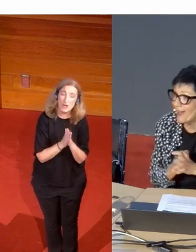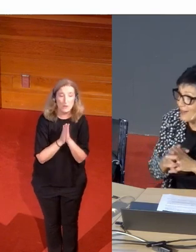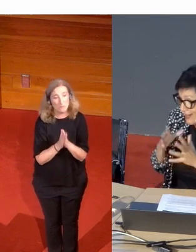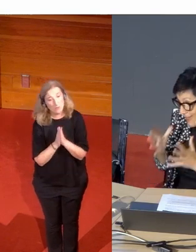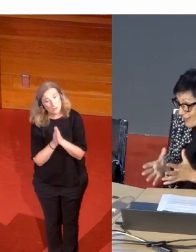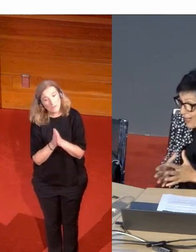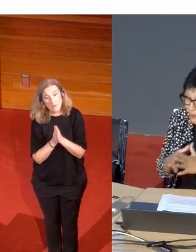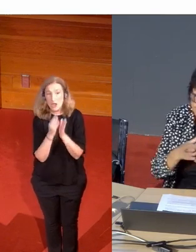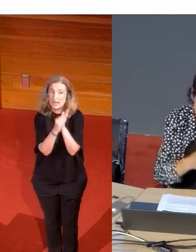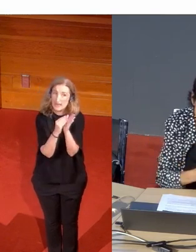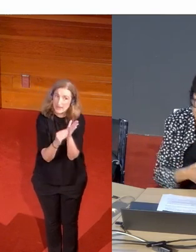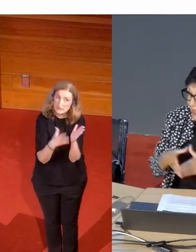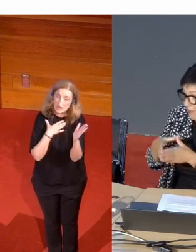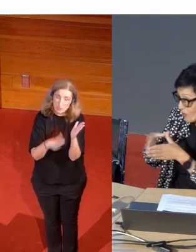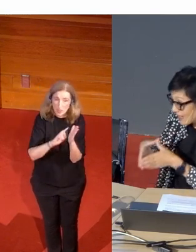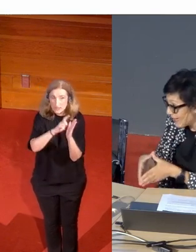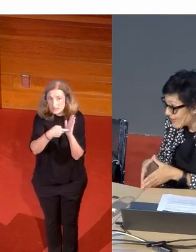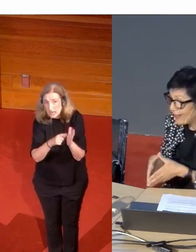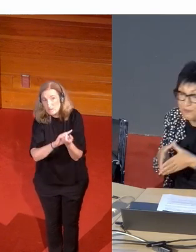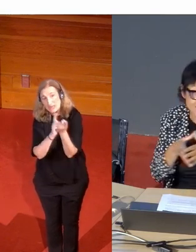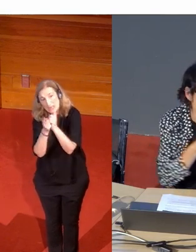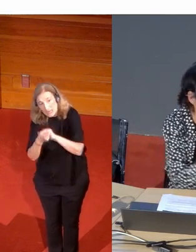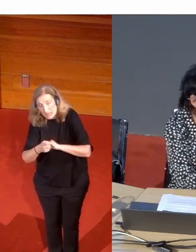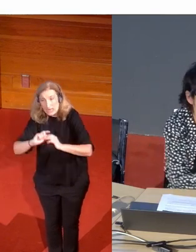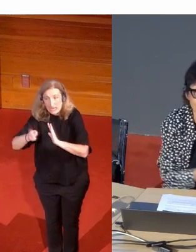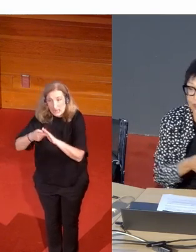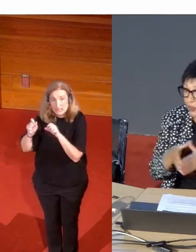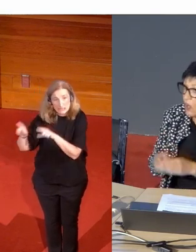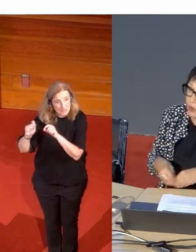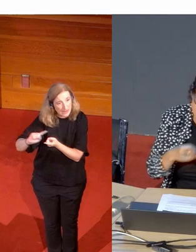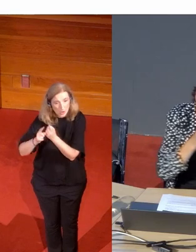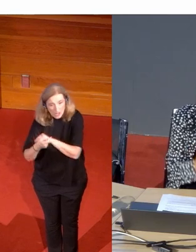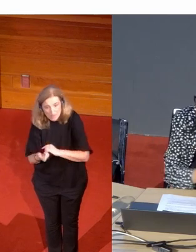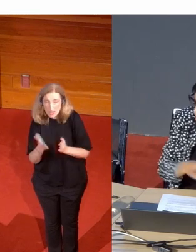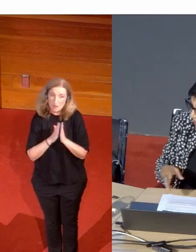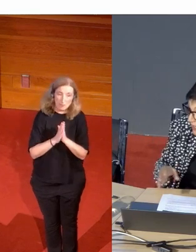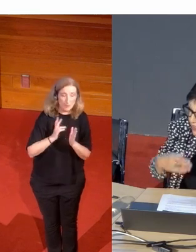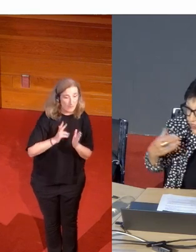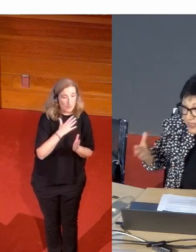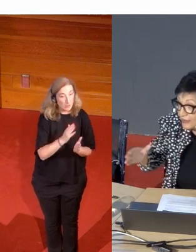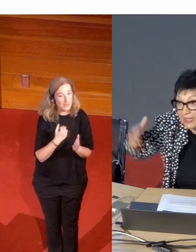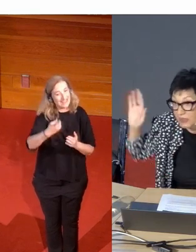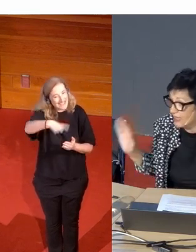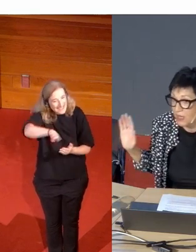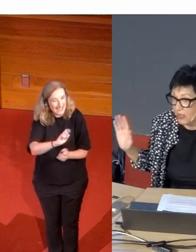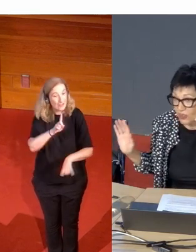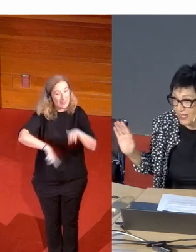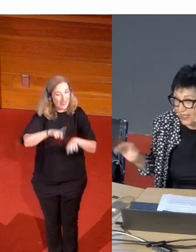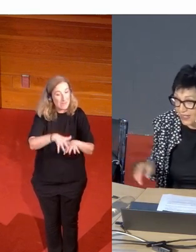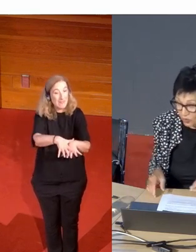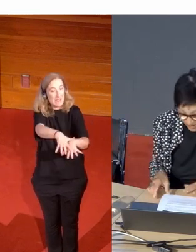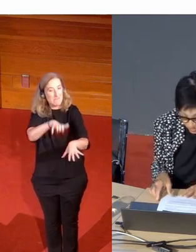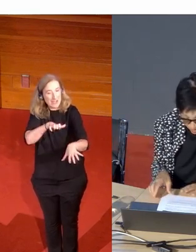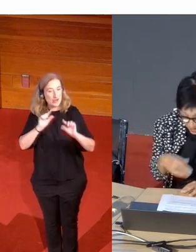podríais redactar una ley para reformar las la ley de inmigración o me podríais no sé qué Y entonces depende de qué